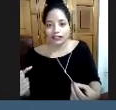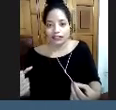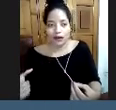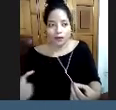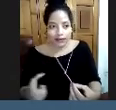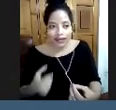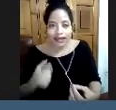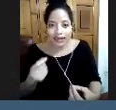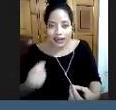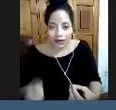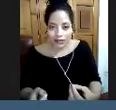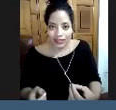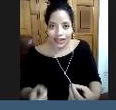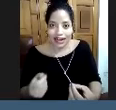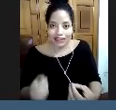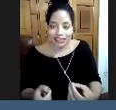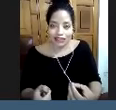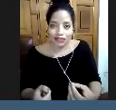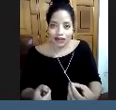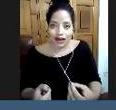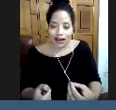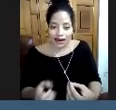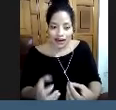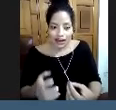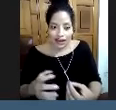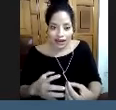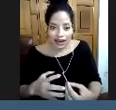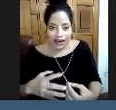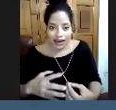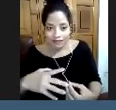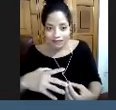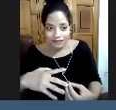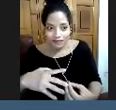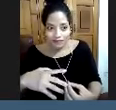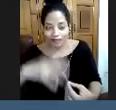¿no? Pasa que la cuarentena ha venido a